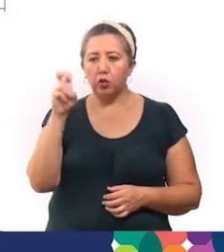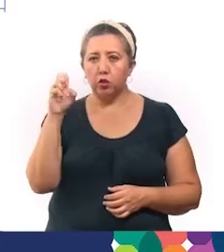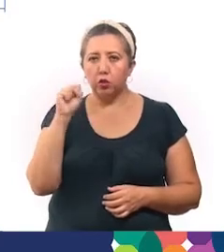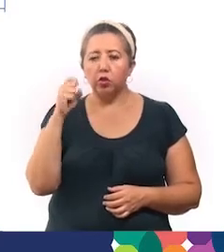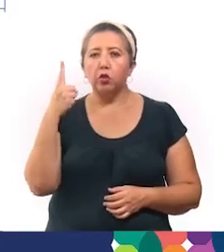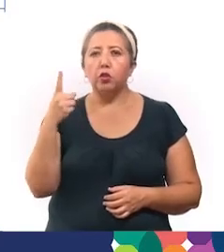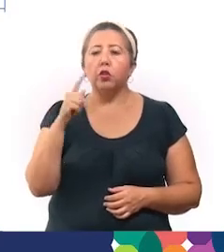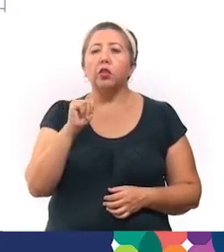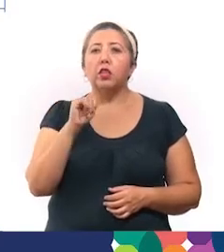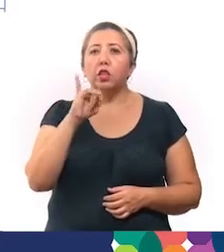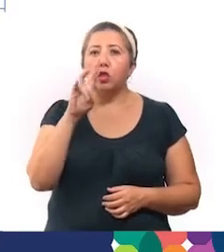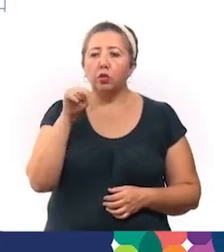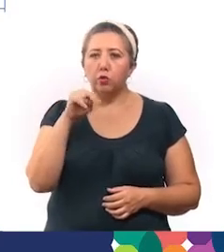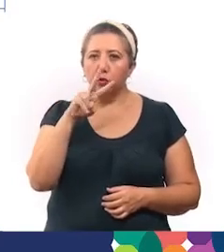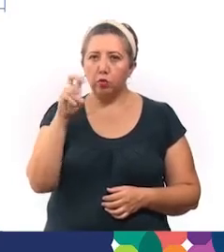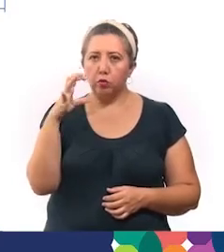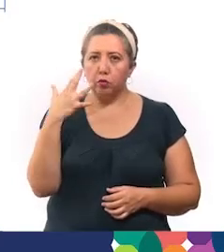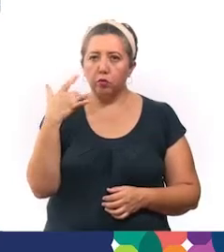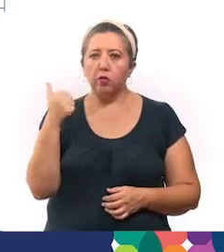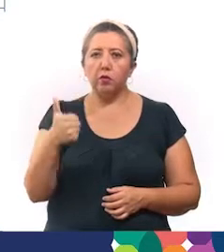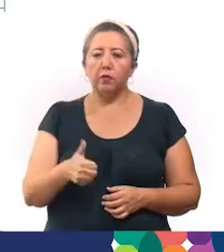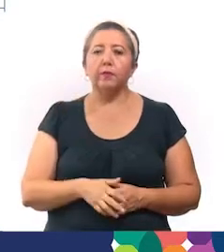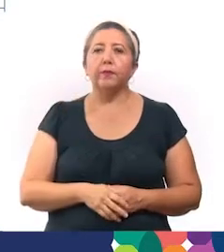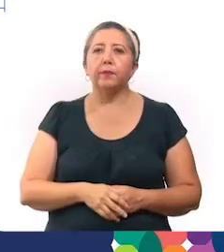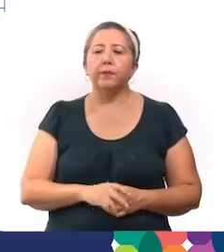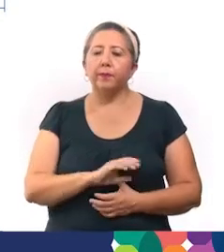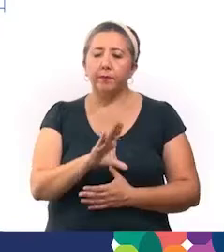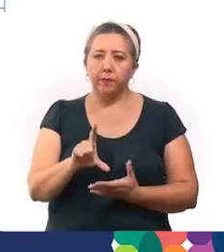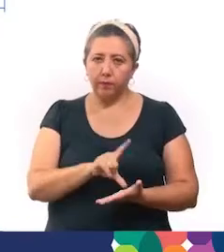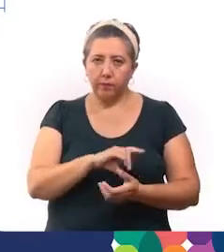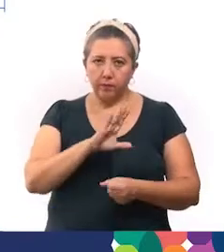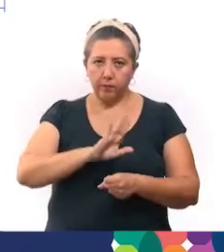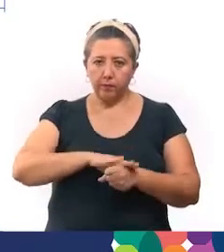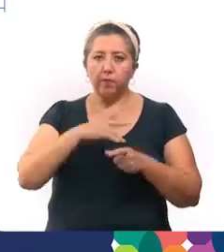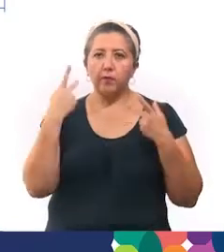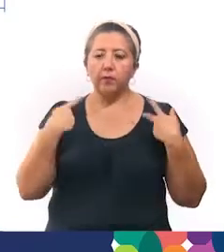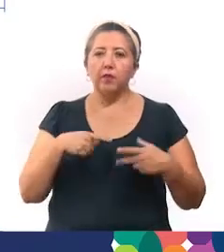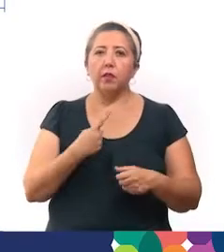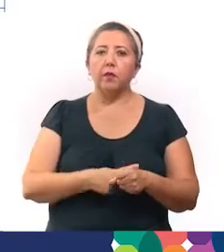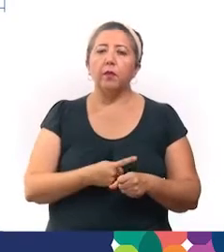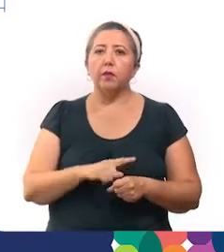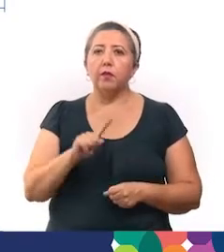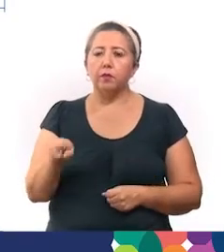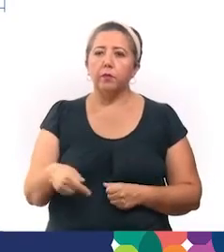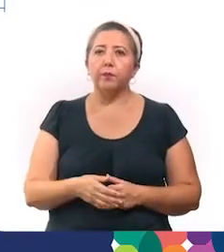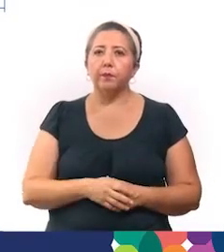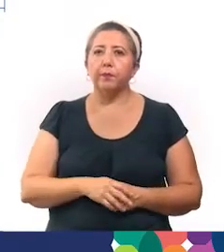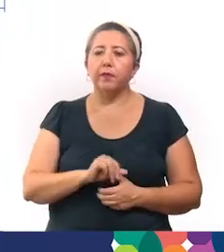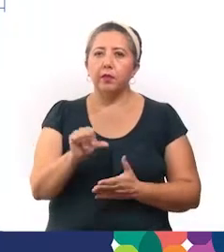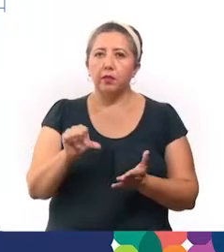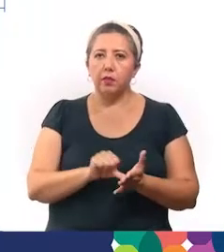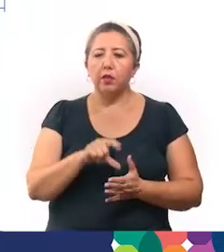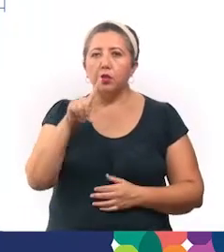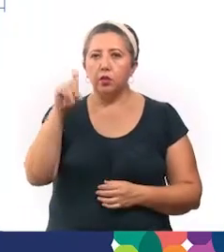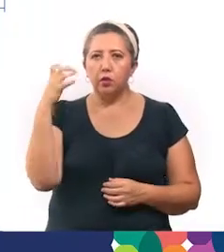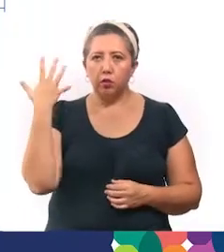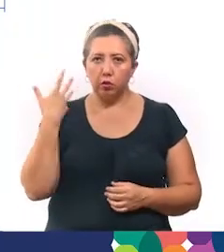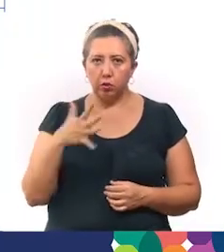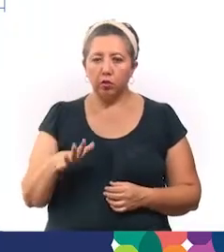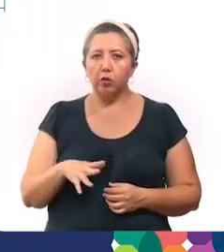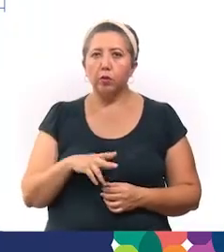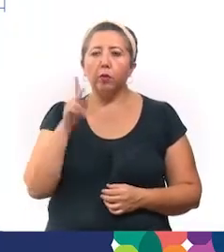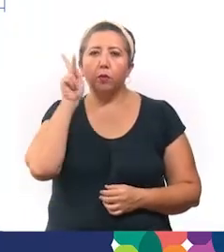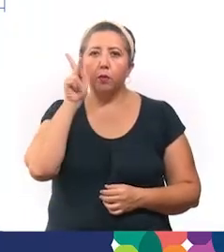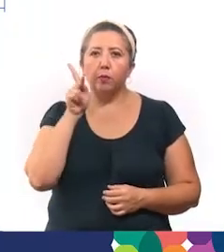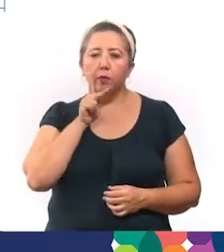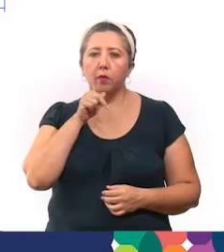261 y Tinum con 256. Las colonias de Mérida con mayor número de personas contagiadas son Centro con 110,